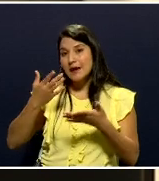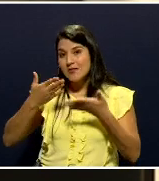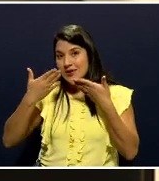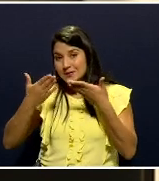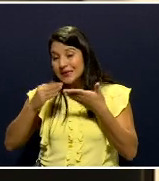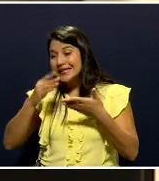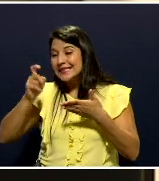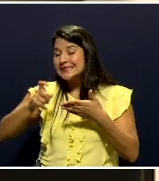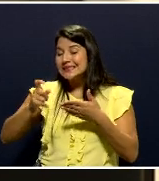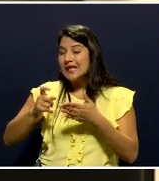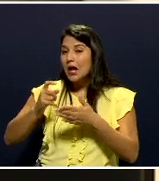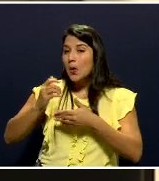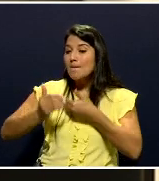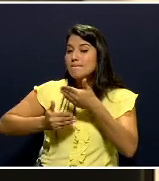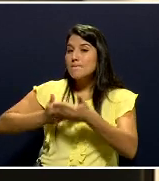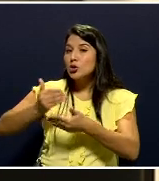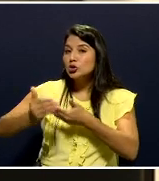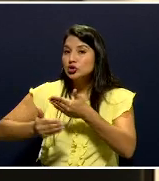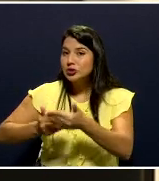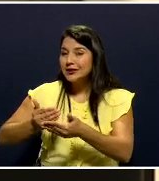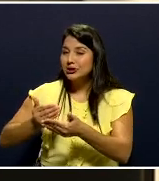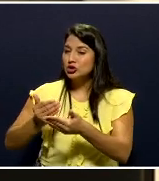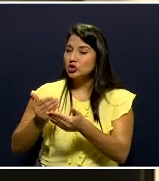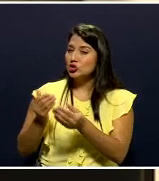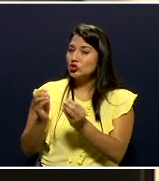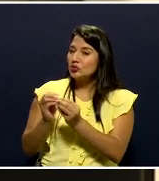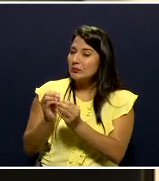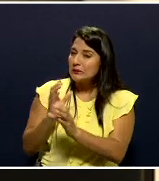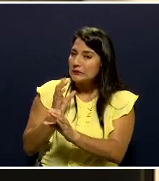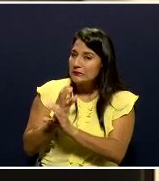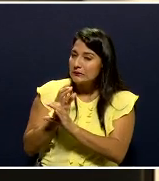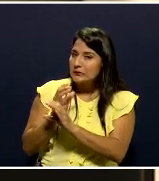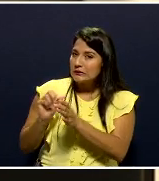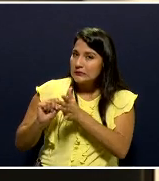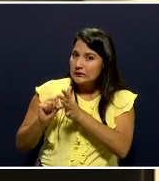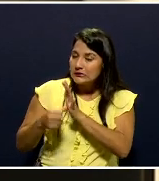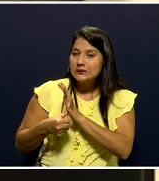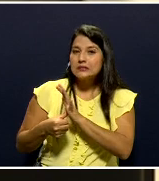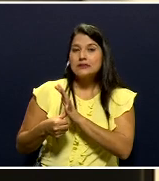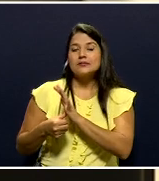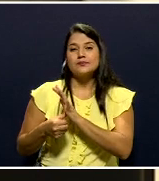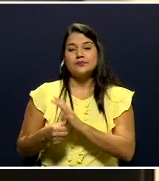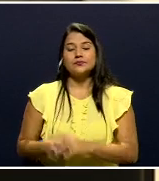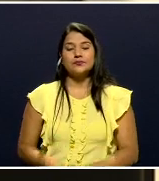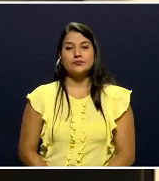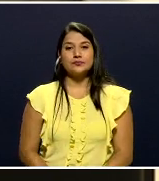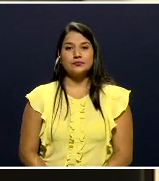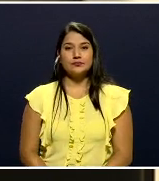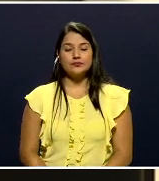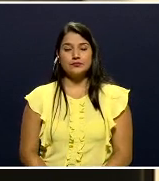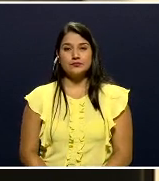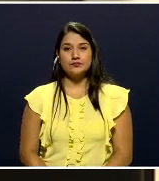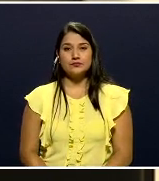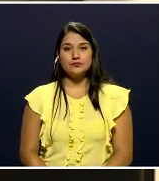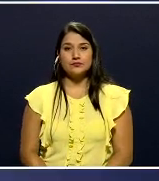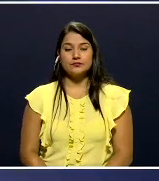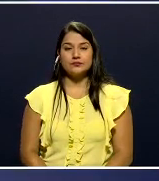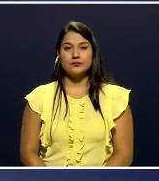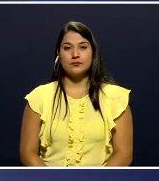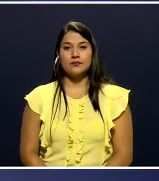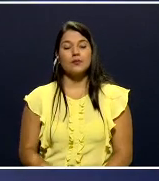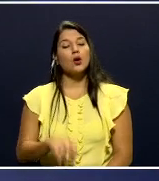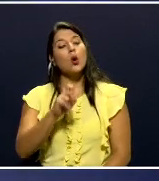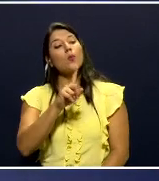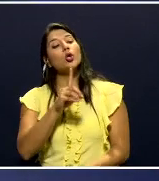de procesos clínicos de manejo terapéutico mucho más intenso.